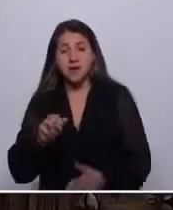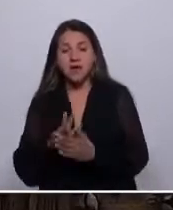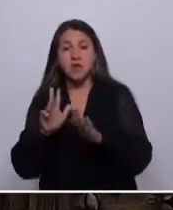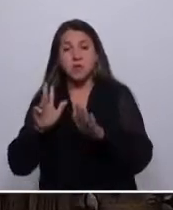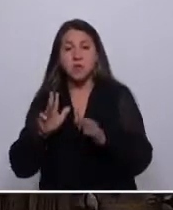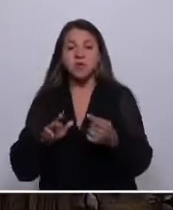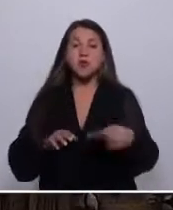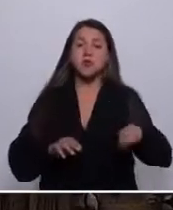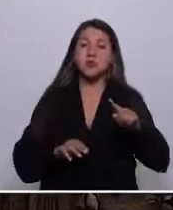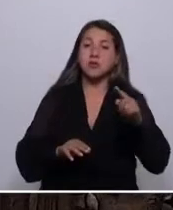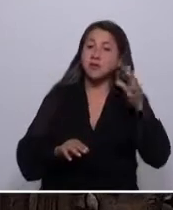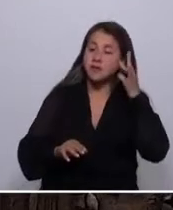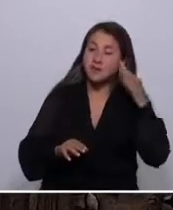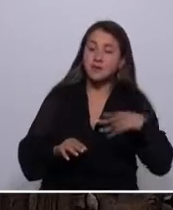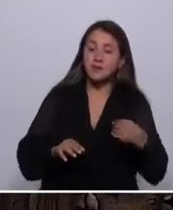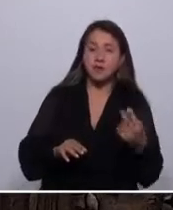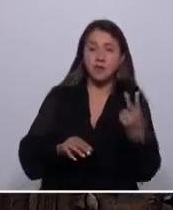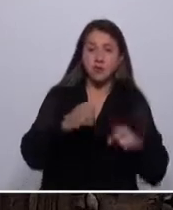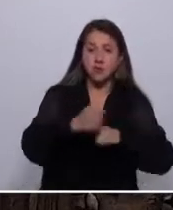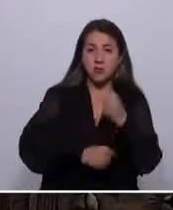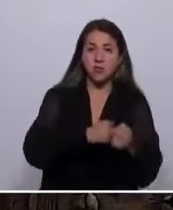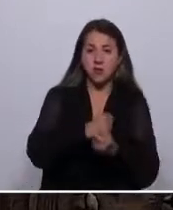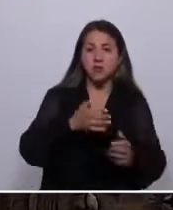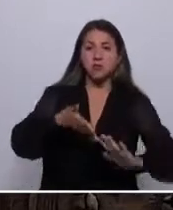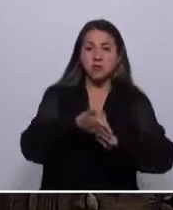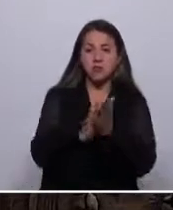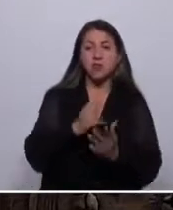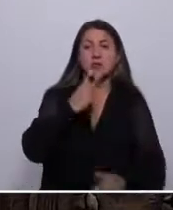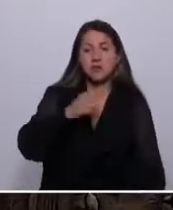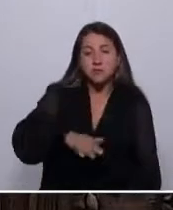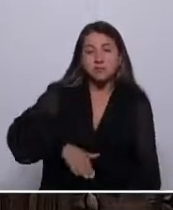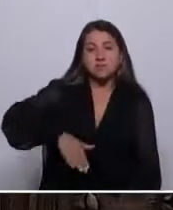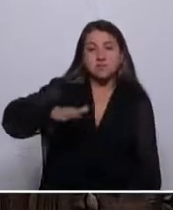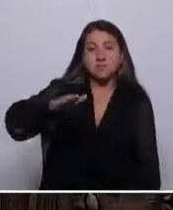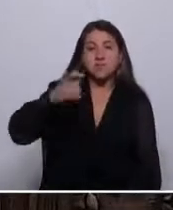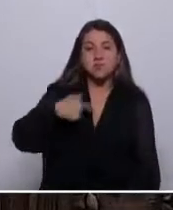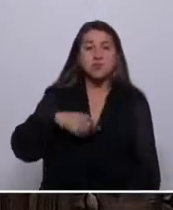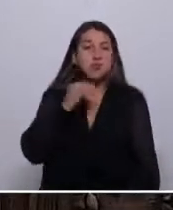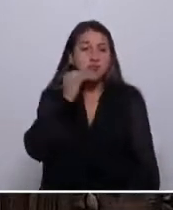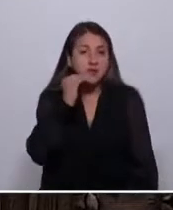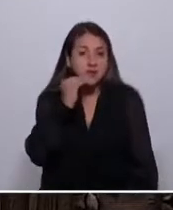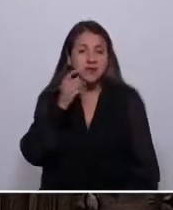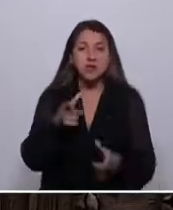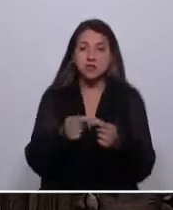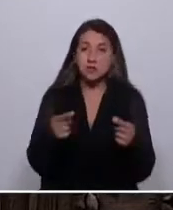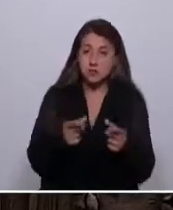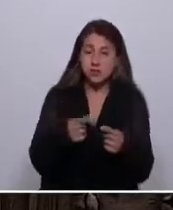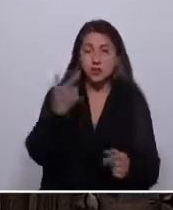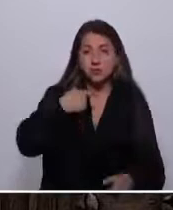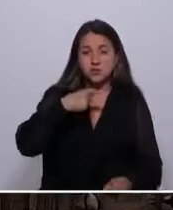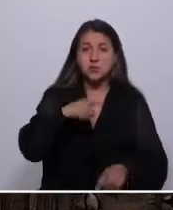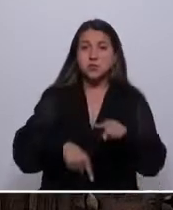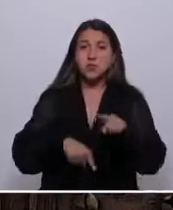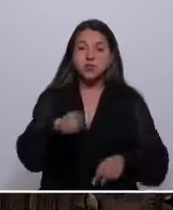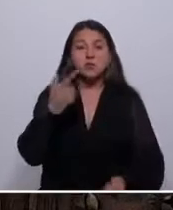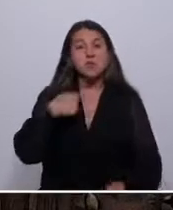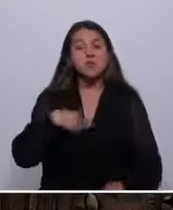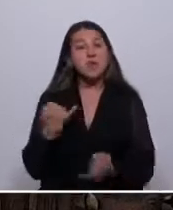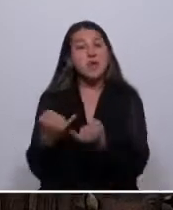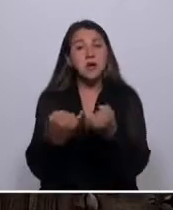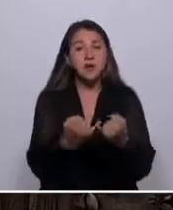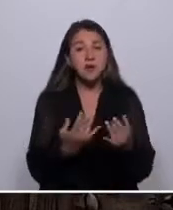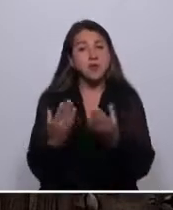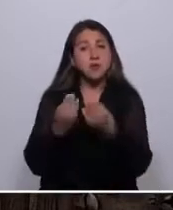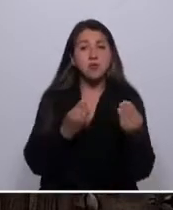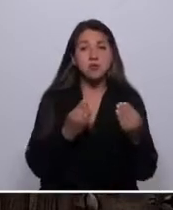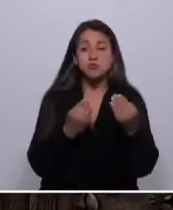2, niñas que tienen toda una vida por delante. Soy nieta, soy sobrina, soy prima, soy amiga, como muchos